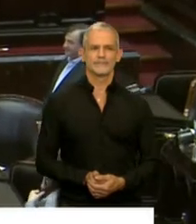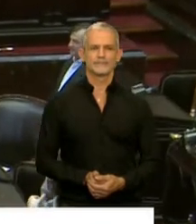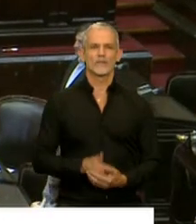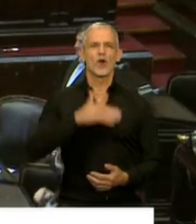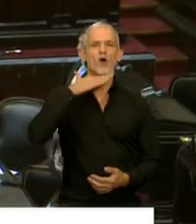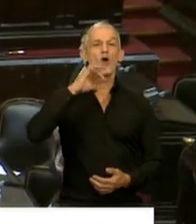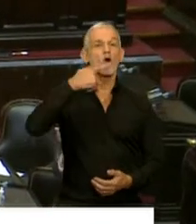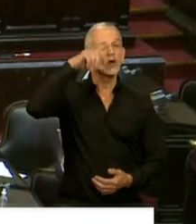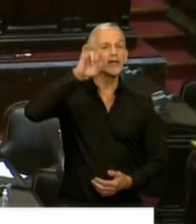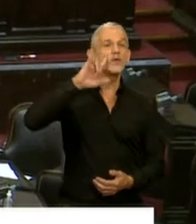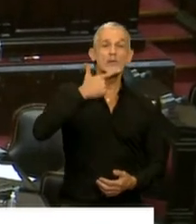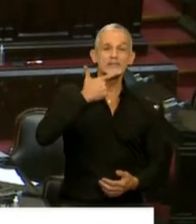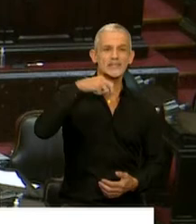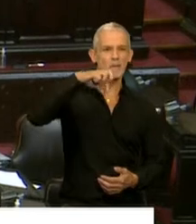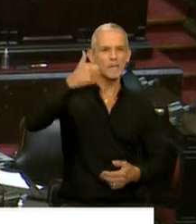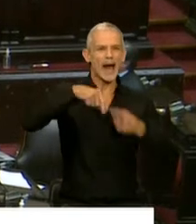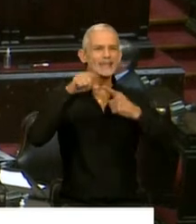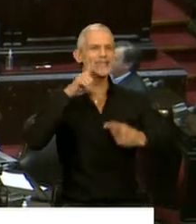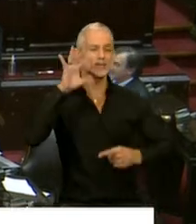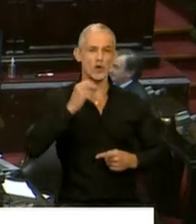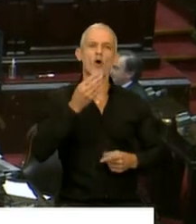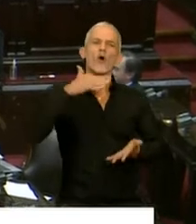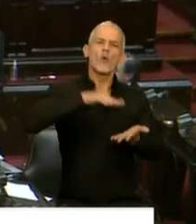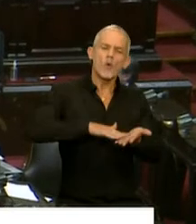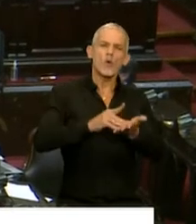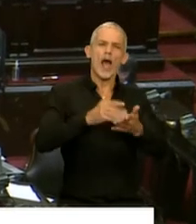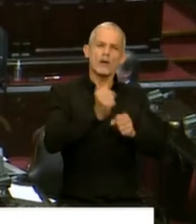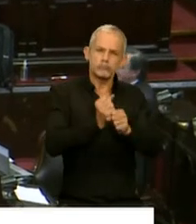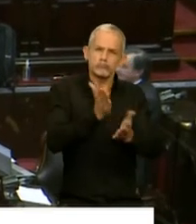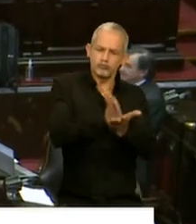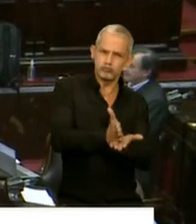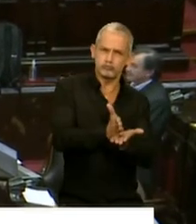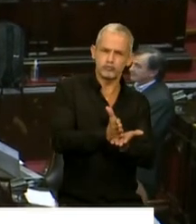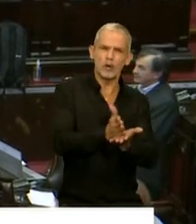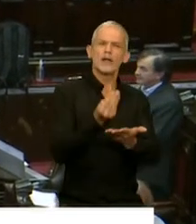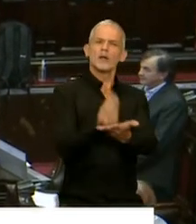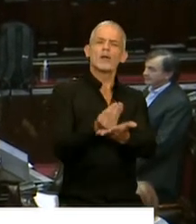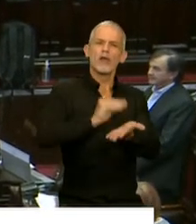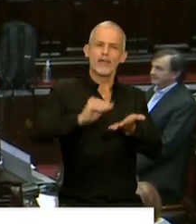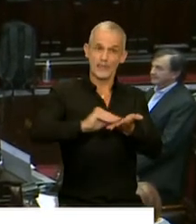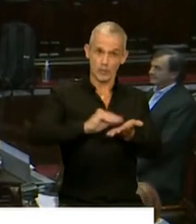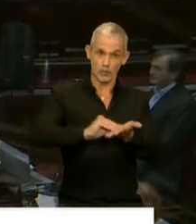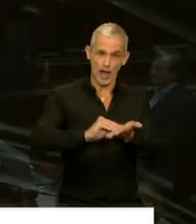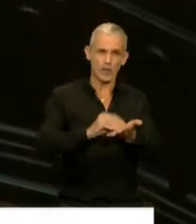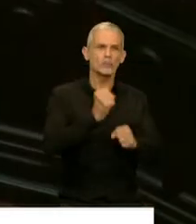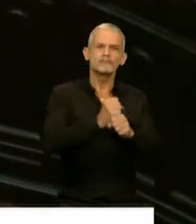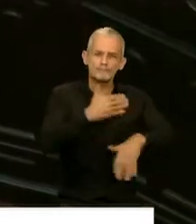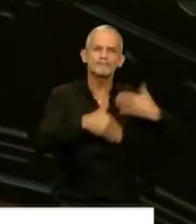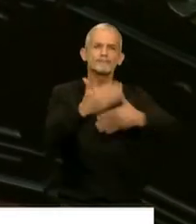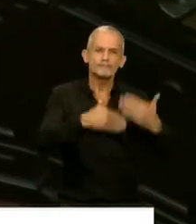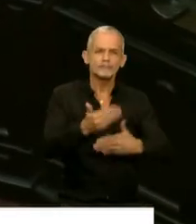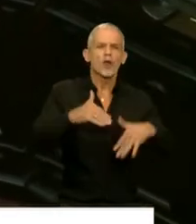José Luis Patiño, ¿juráis desempeñar fielmente el cargo de diputado y obrar en todo